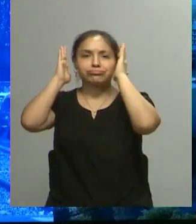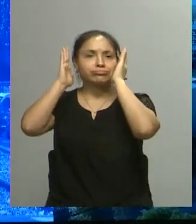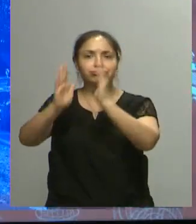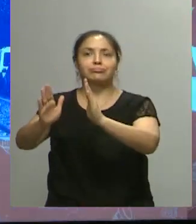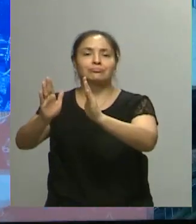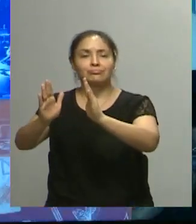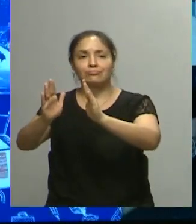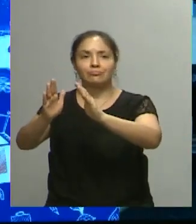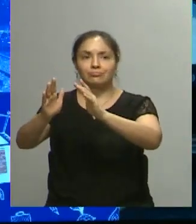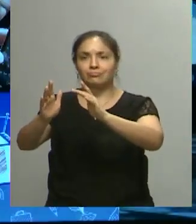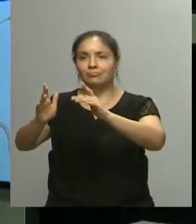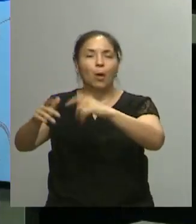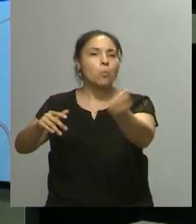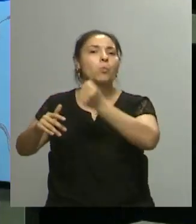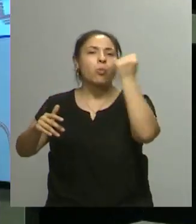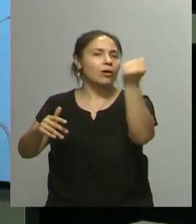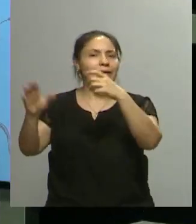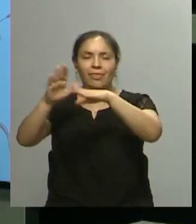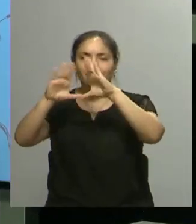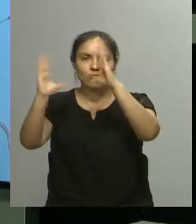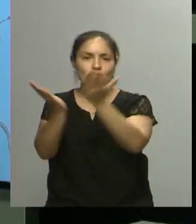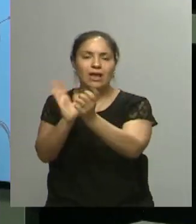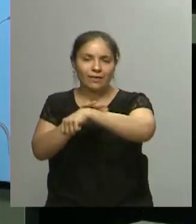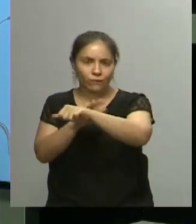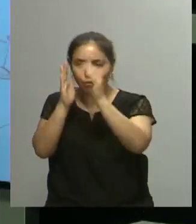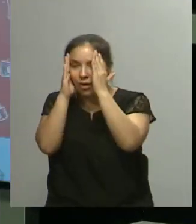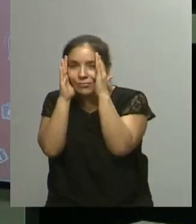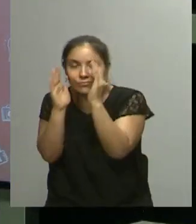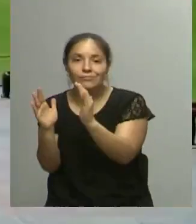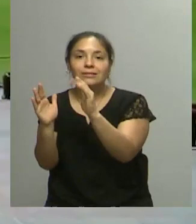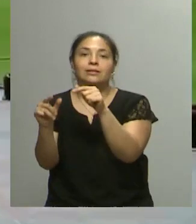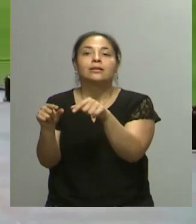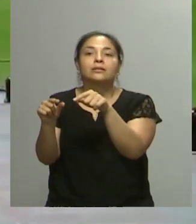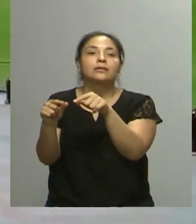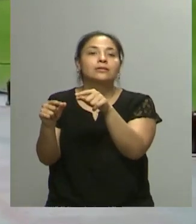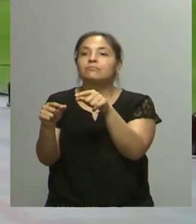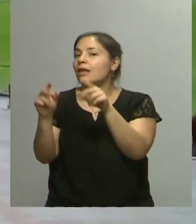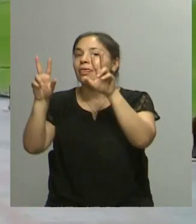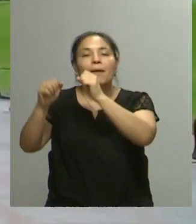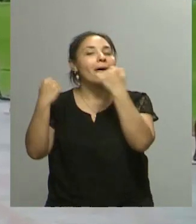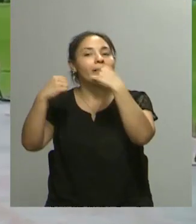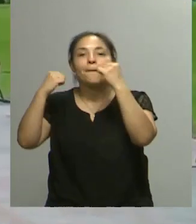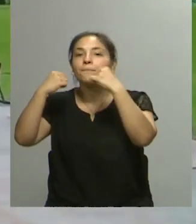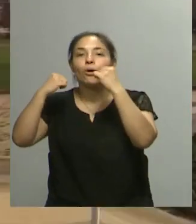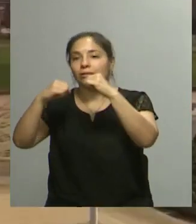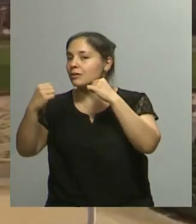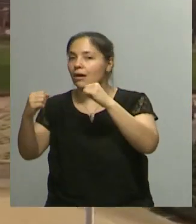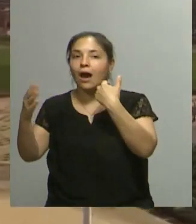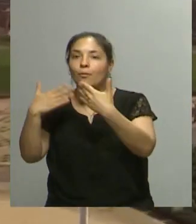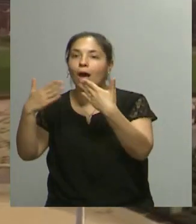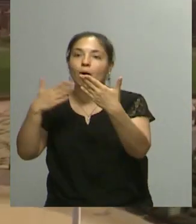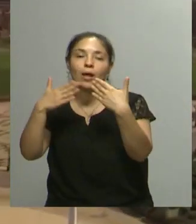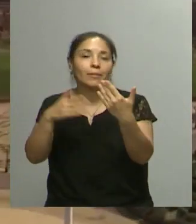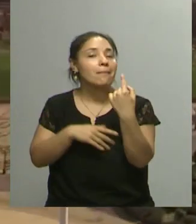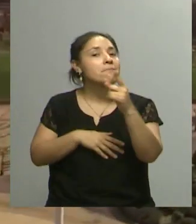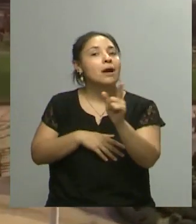que es un evento muy importante, que es el Mundial. Y por ahí de lo que se habla es de lo estrictamente deportivo, pero no se habla de